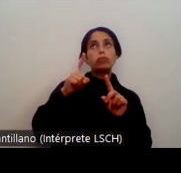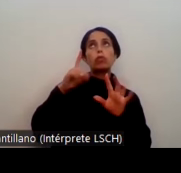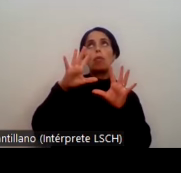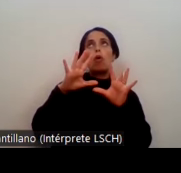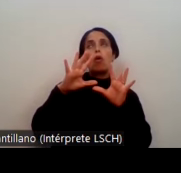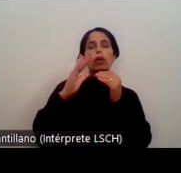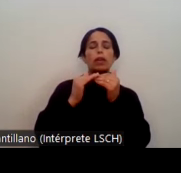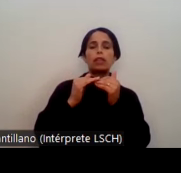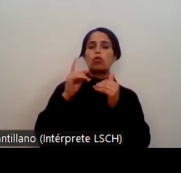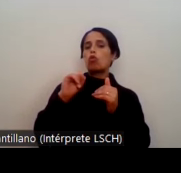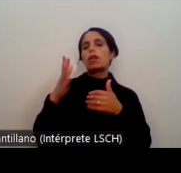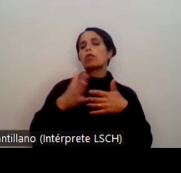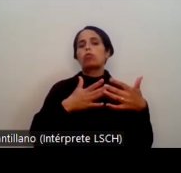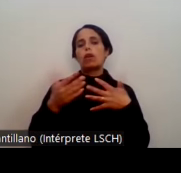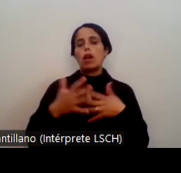con eso